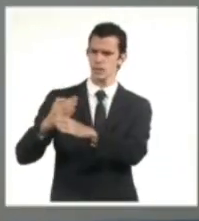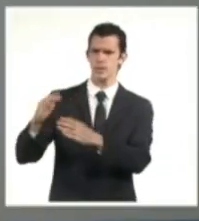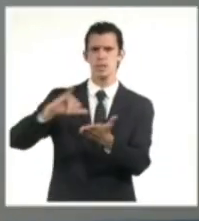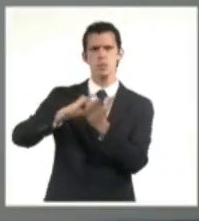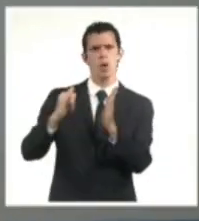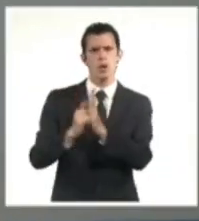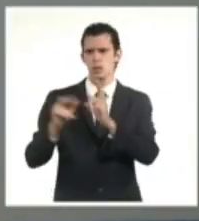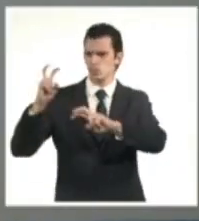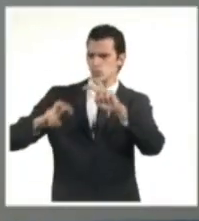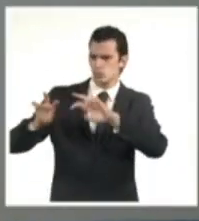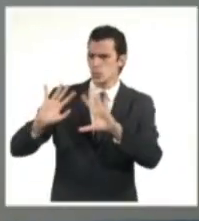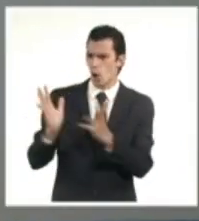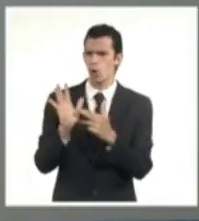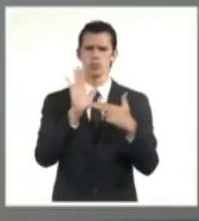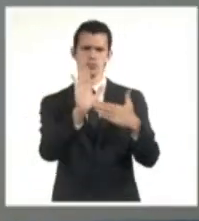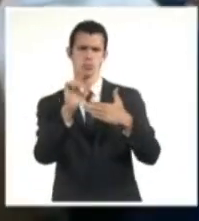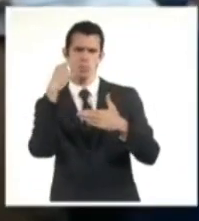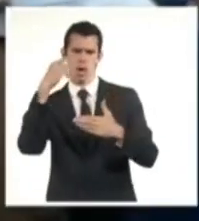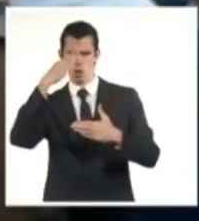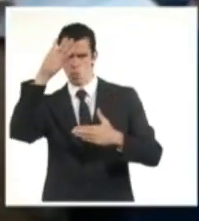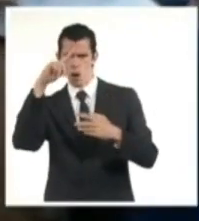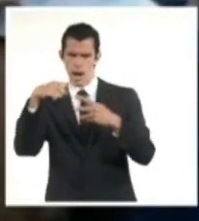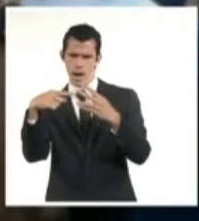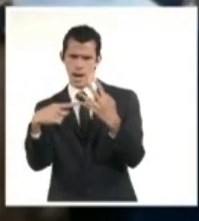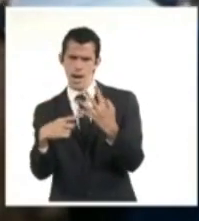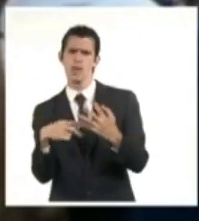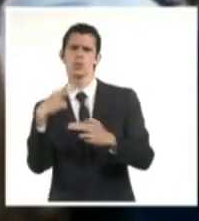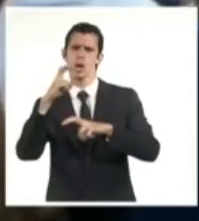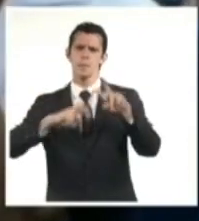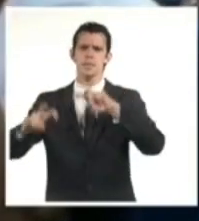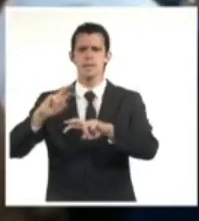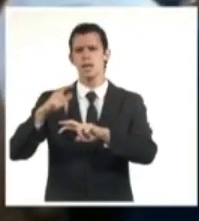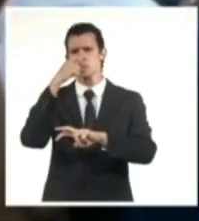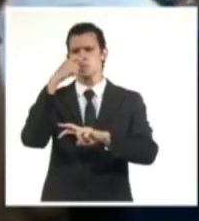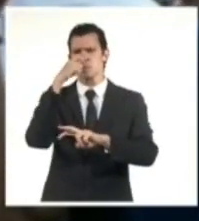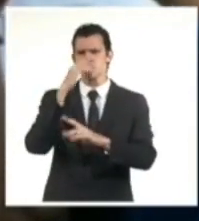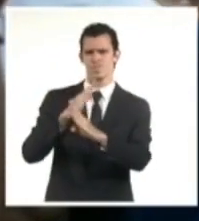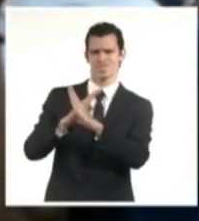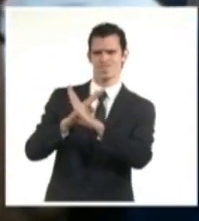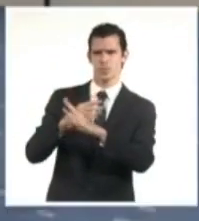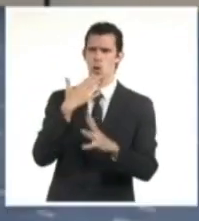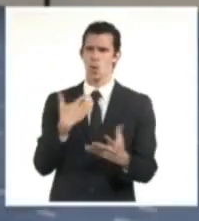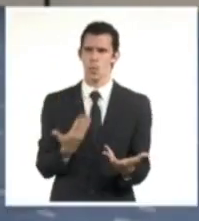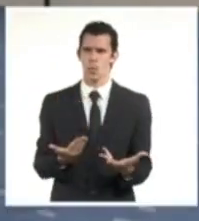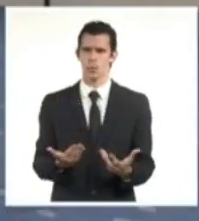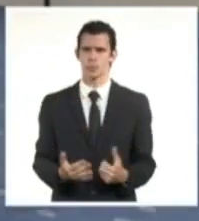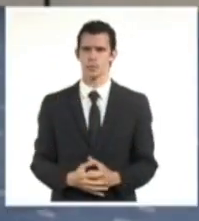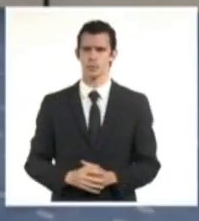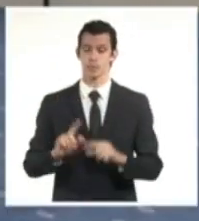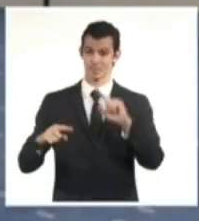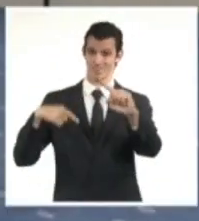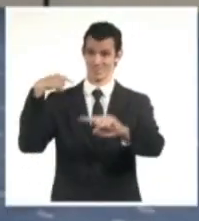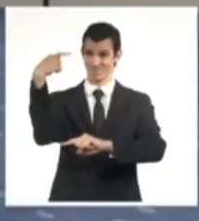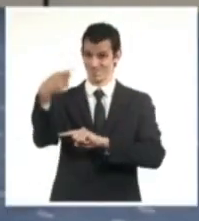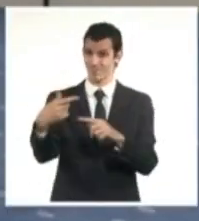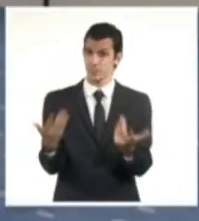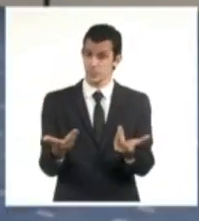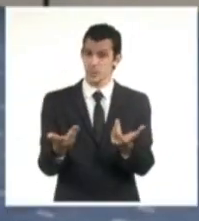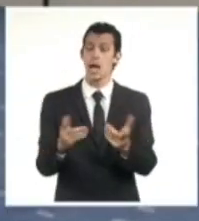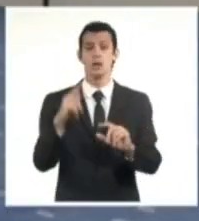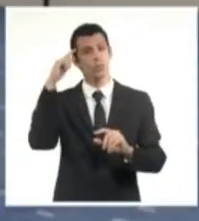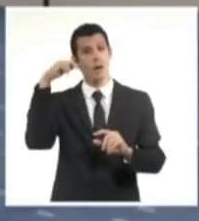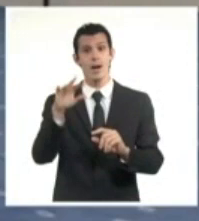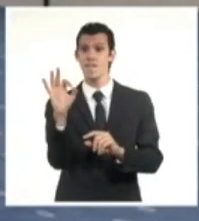El Congreso, que pretende mantener su celebración cada 2 años, tendrá en la próxima cita olímpica de París nuevos objetos de